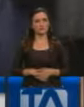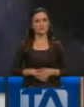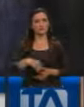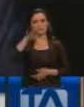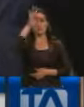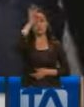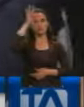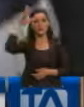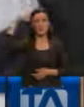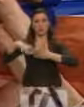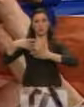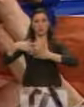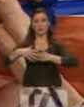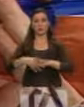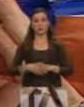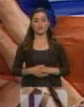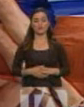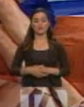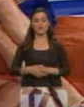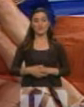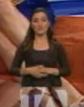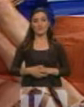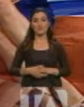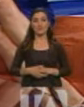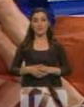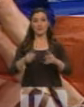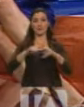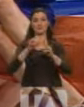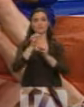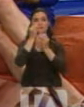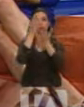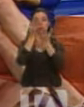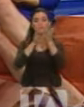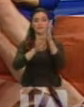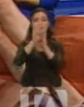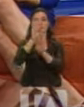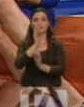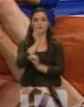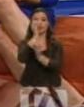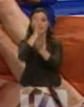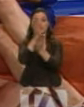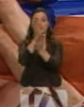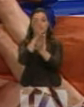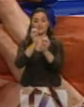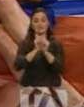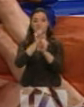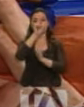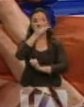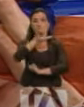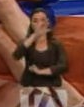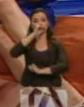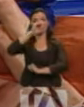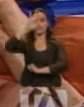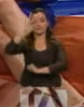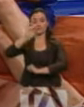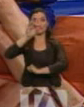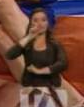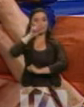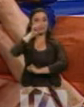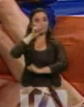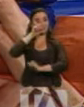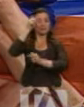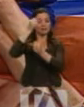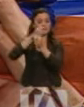el hospital de Riobamba. Bueno, y con esto empezamos el desarrollo de la información contándoles que 308 empleados